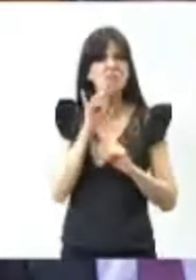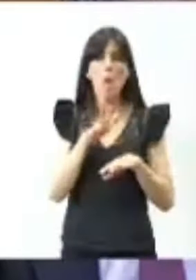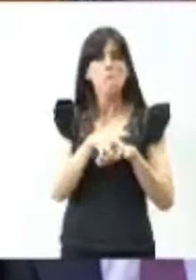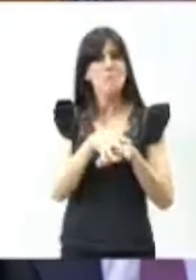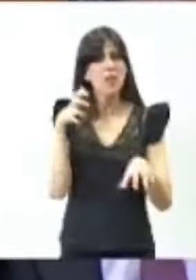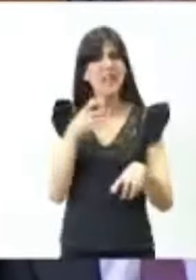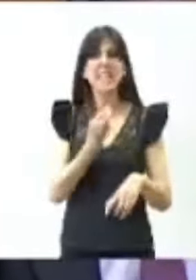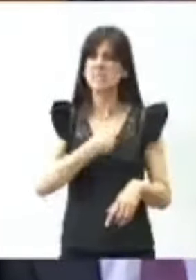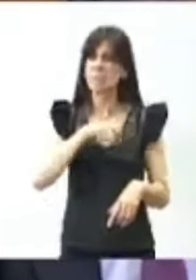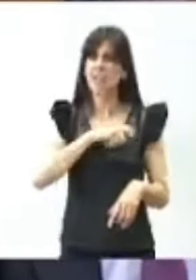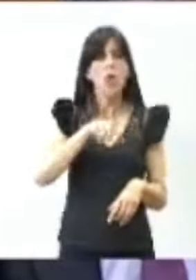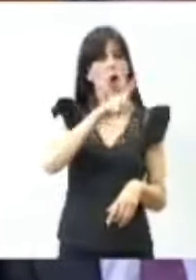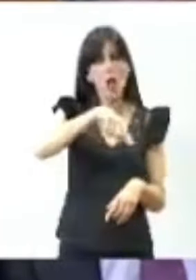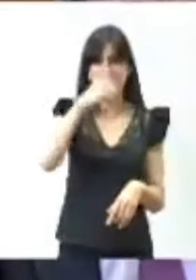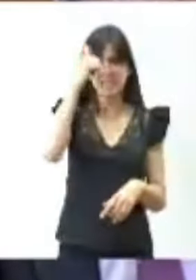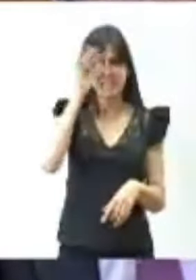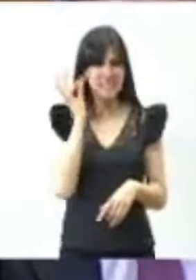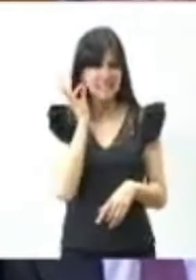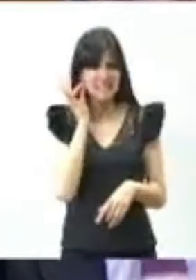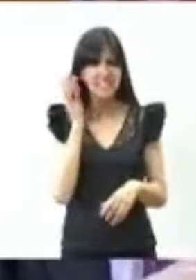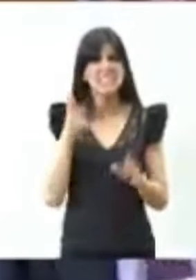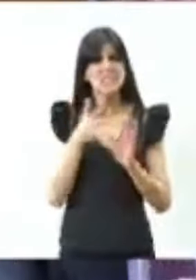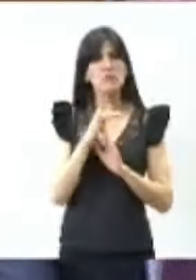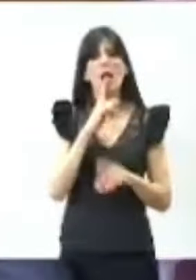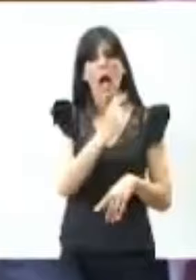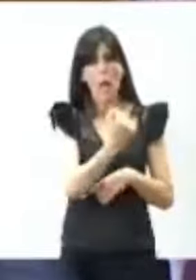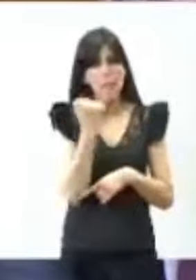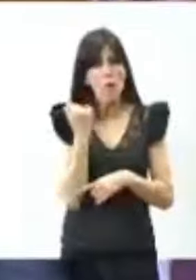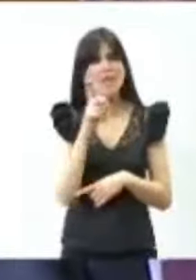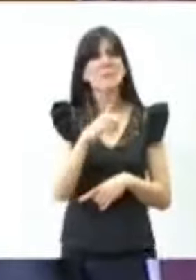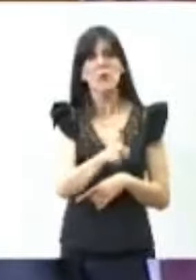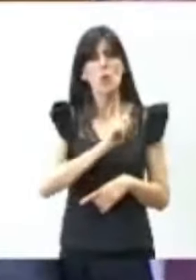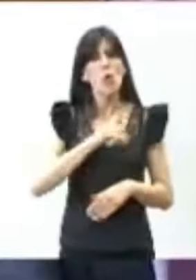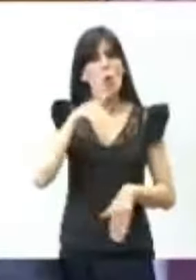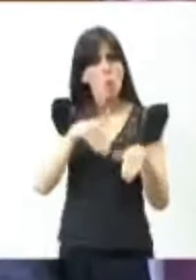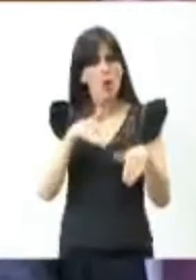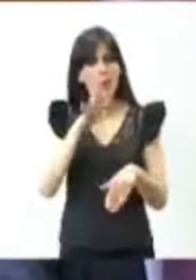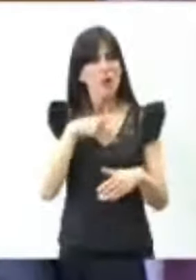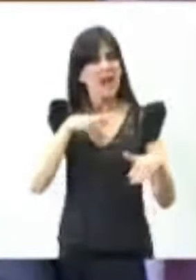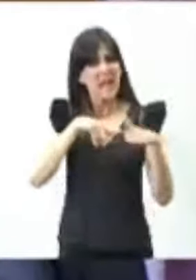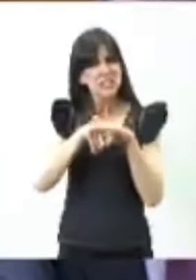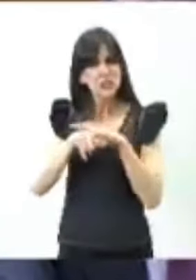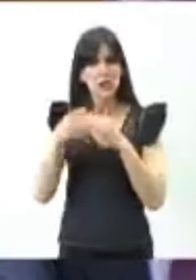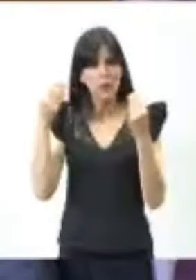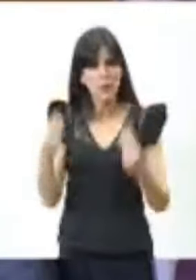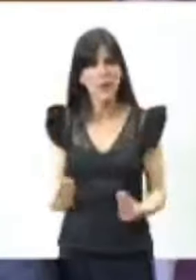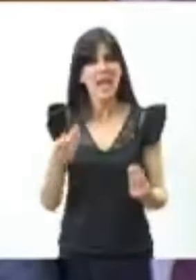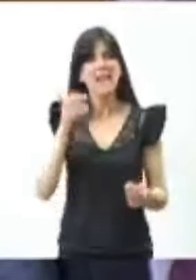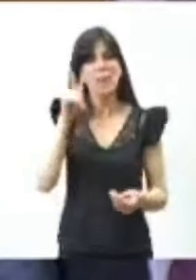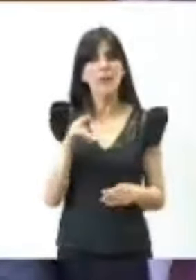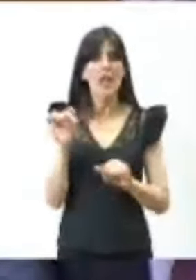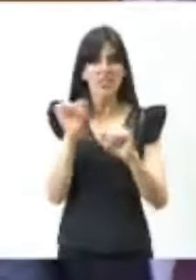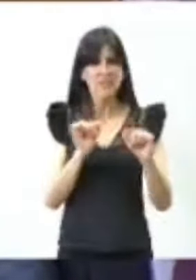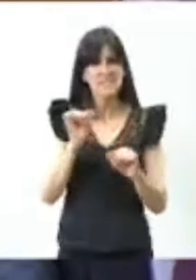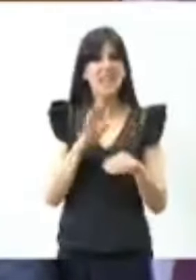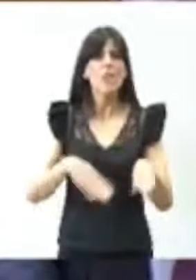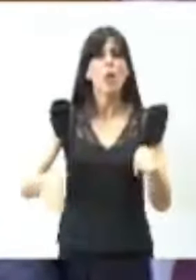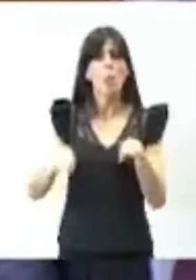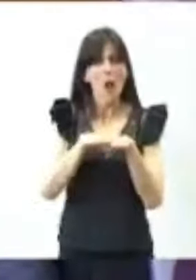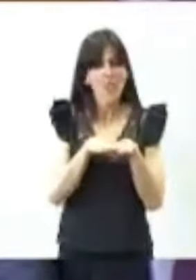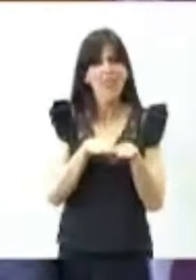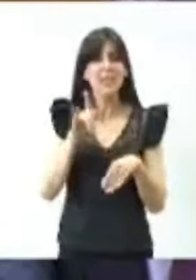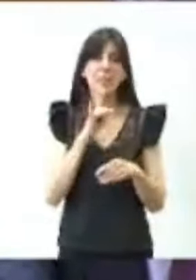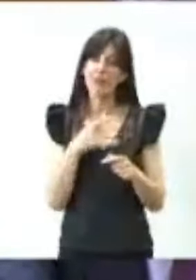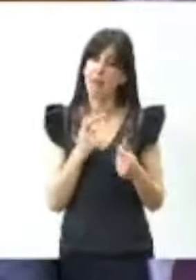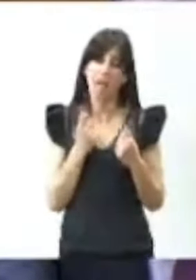de los españoles y las españolas. Nos apoyan y nos votan por nuestra gestión, por nuestra defensa de la igualdad, porque le mejoramos la